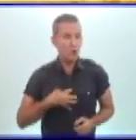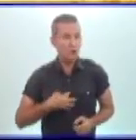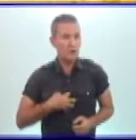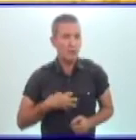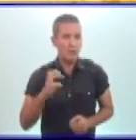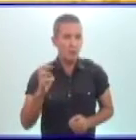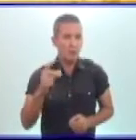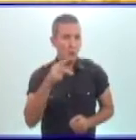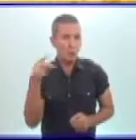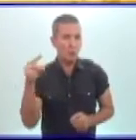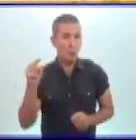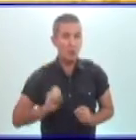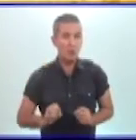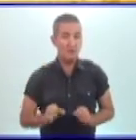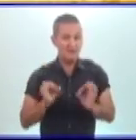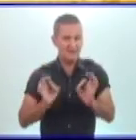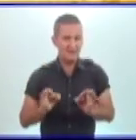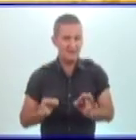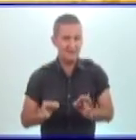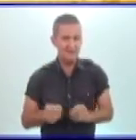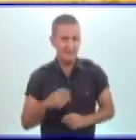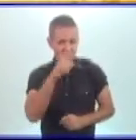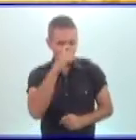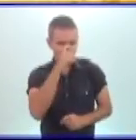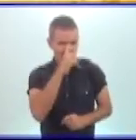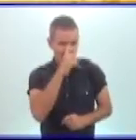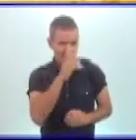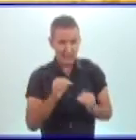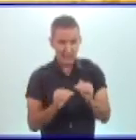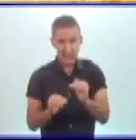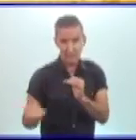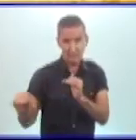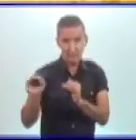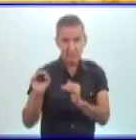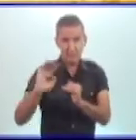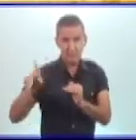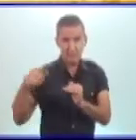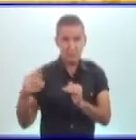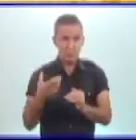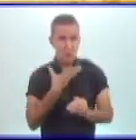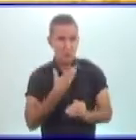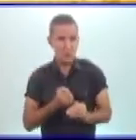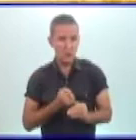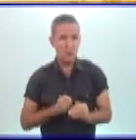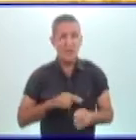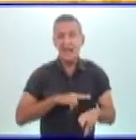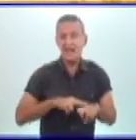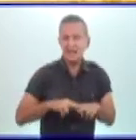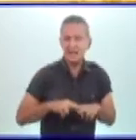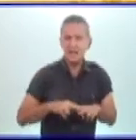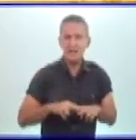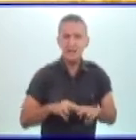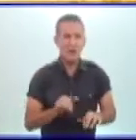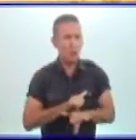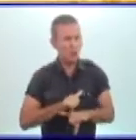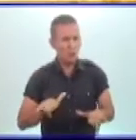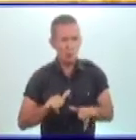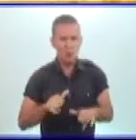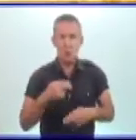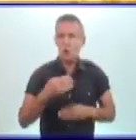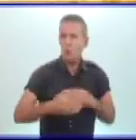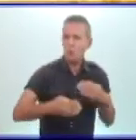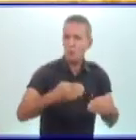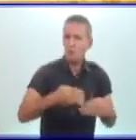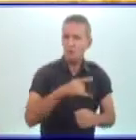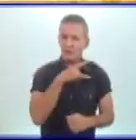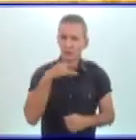la niñez a la adolescencia o después a la juventud, en la historia sucede lo mismo. Y es un proceso lento, gradual, que